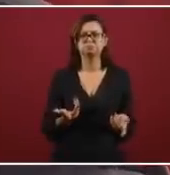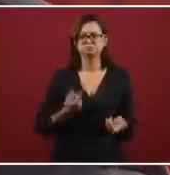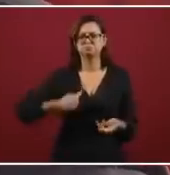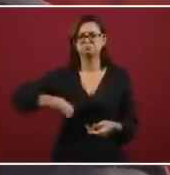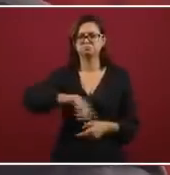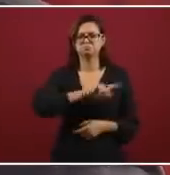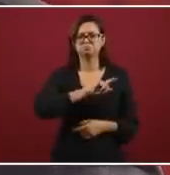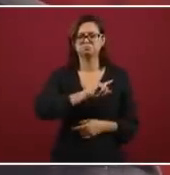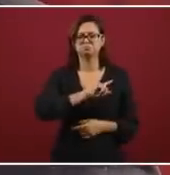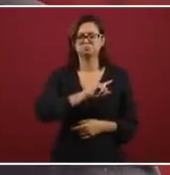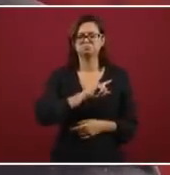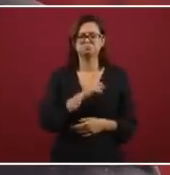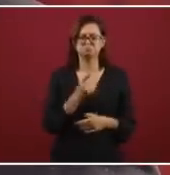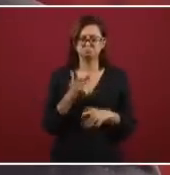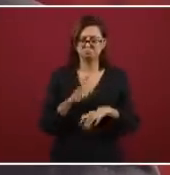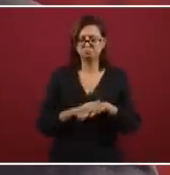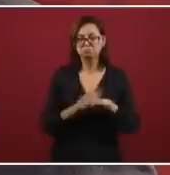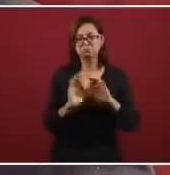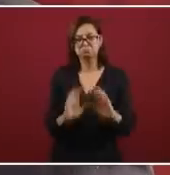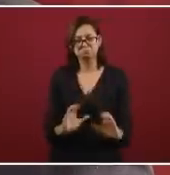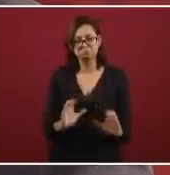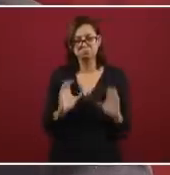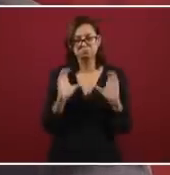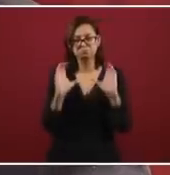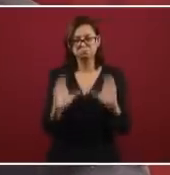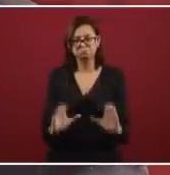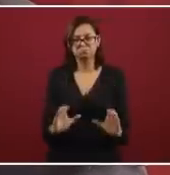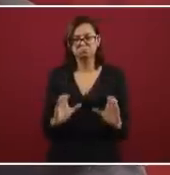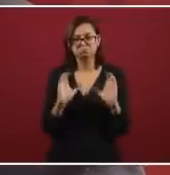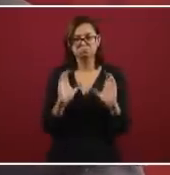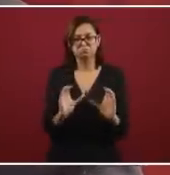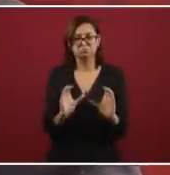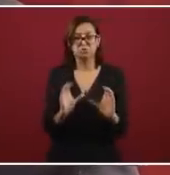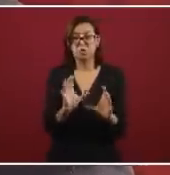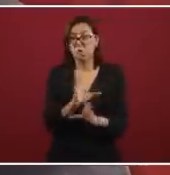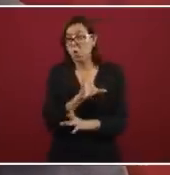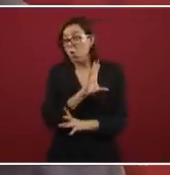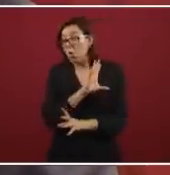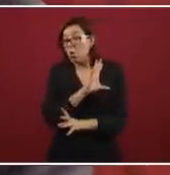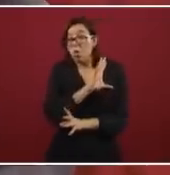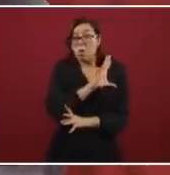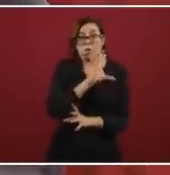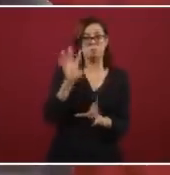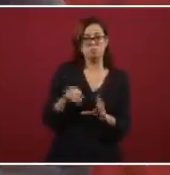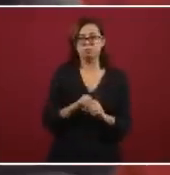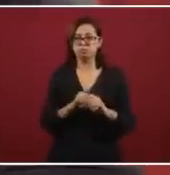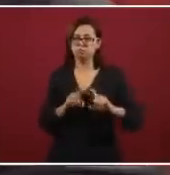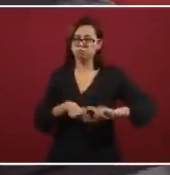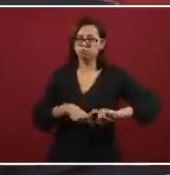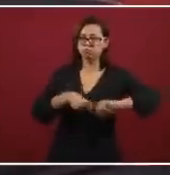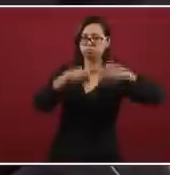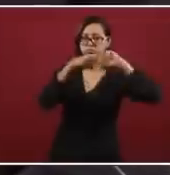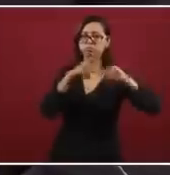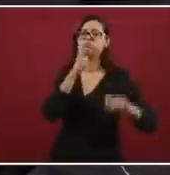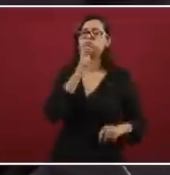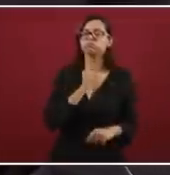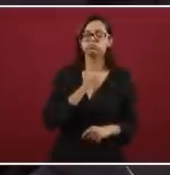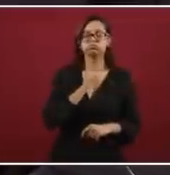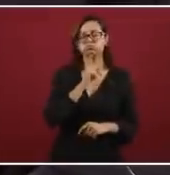nosotros mucho cuidado en no depender solo del petróleo.